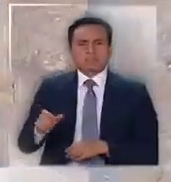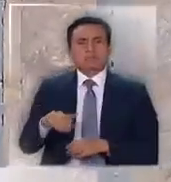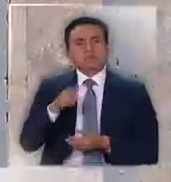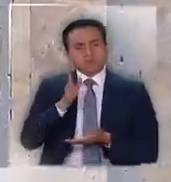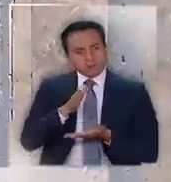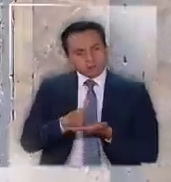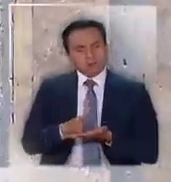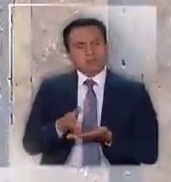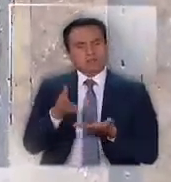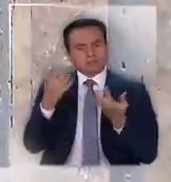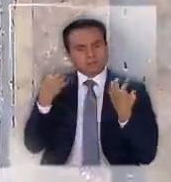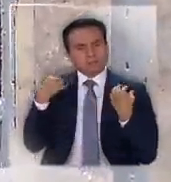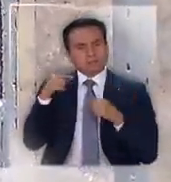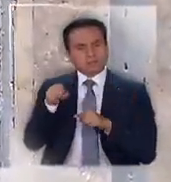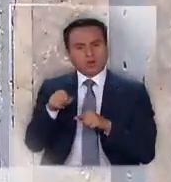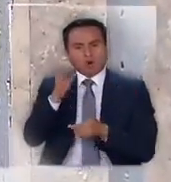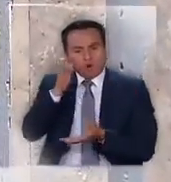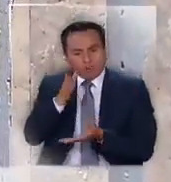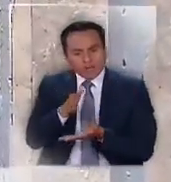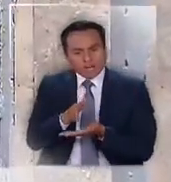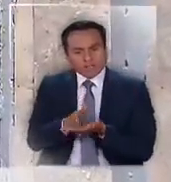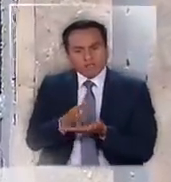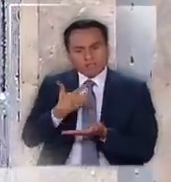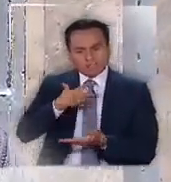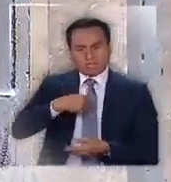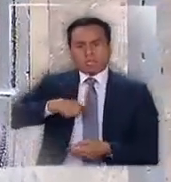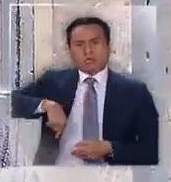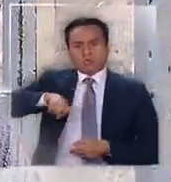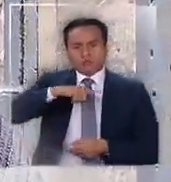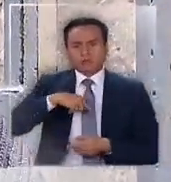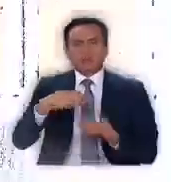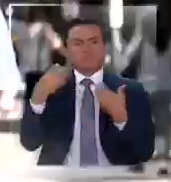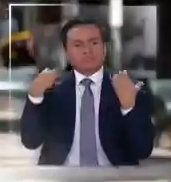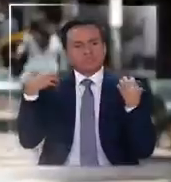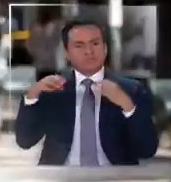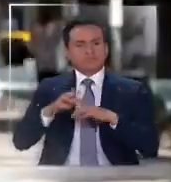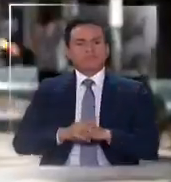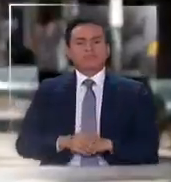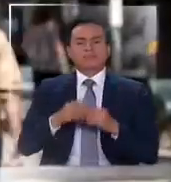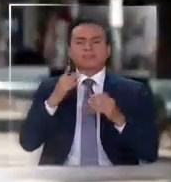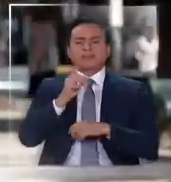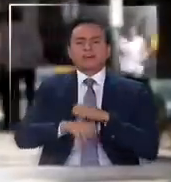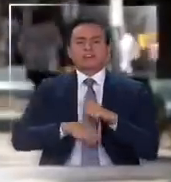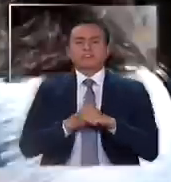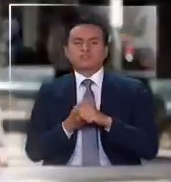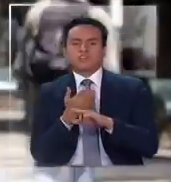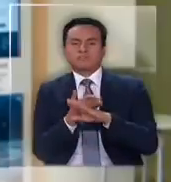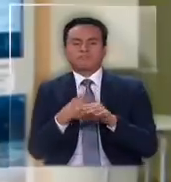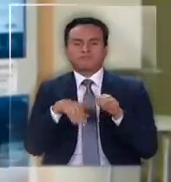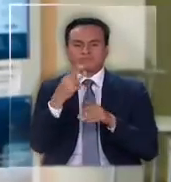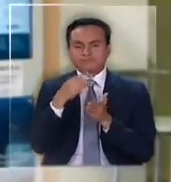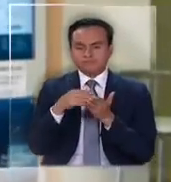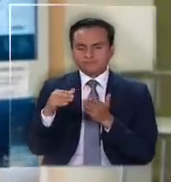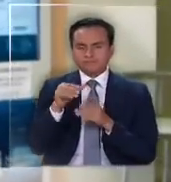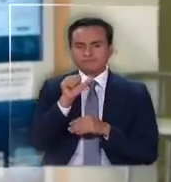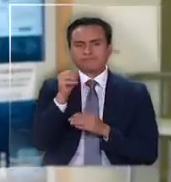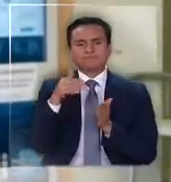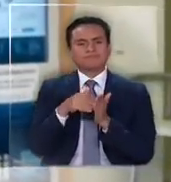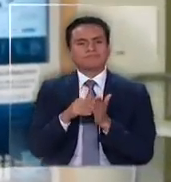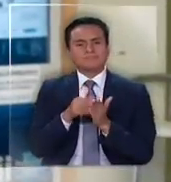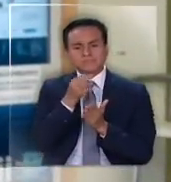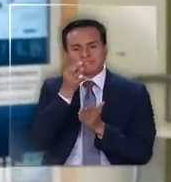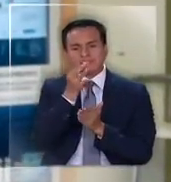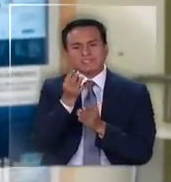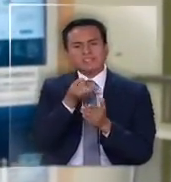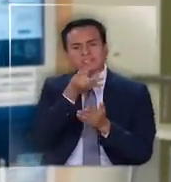pues. Corresponde, si es una obligación, son otros hijos, una responsabilidad. Este año se solicitaron más de 3.600.000